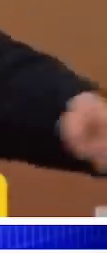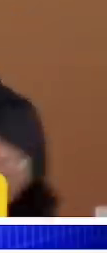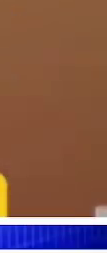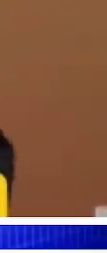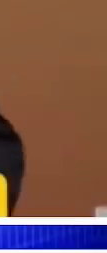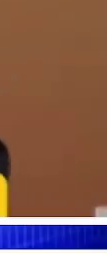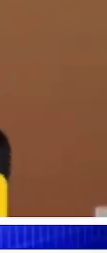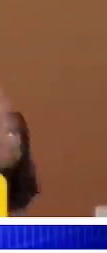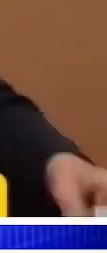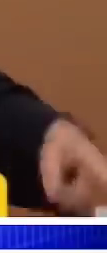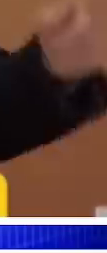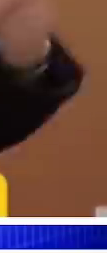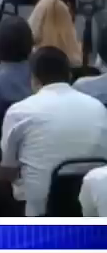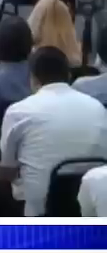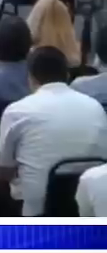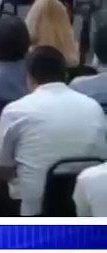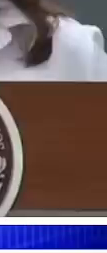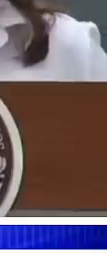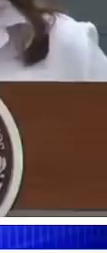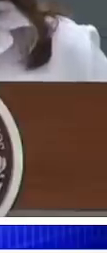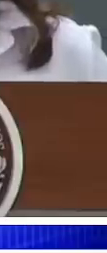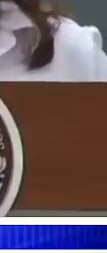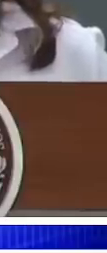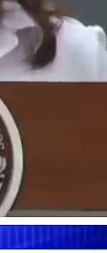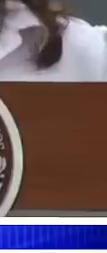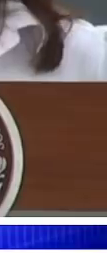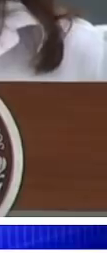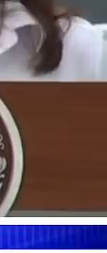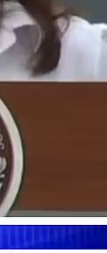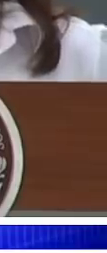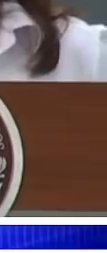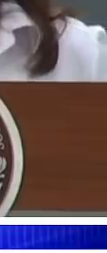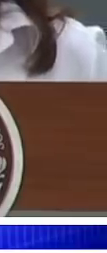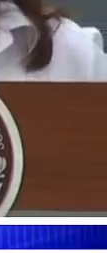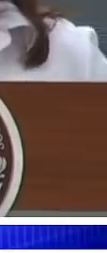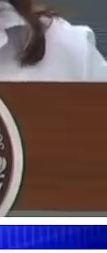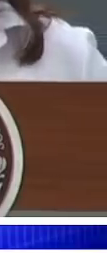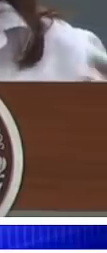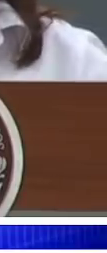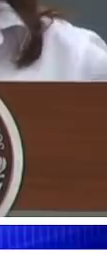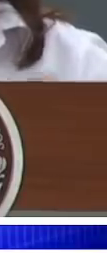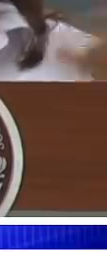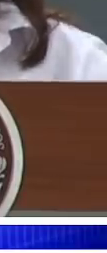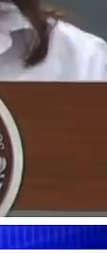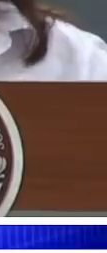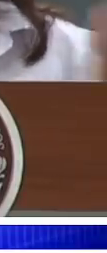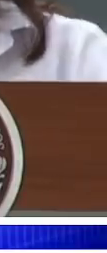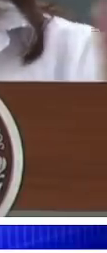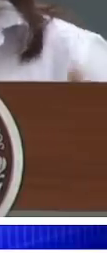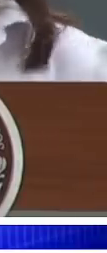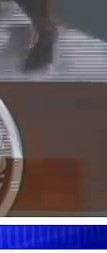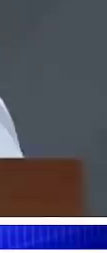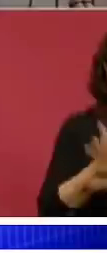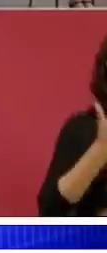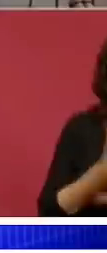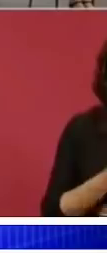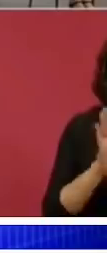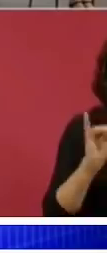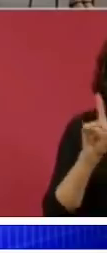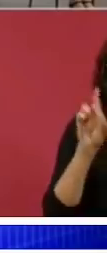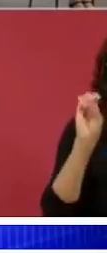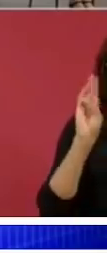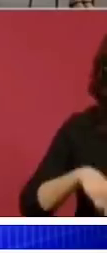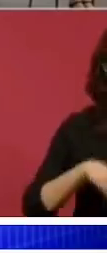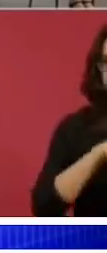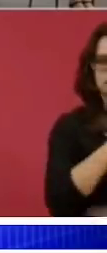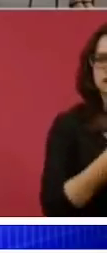de aquel país de esto vamos a platicar el día de hoy de cómo va evolucionando todo esto y como al final de cuentas A pesar de